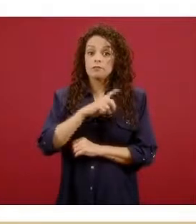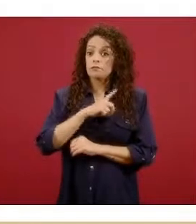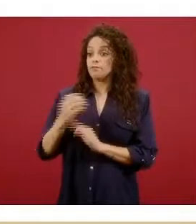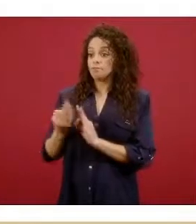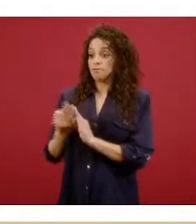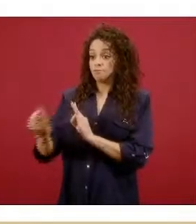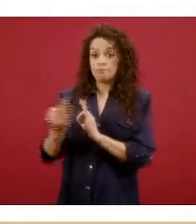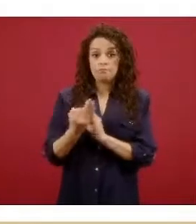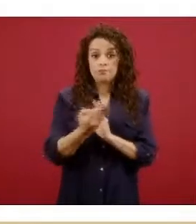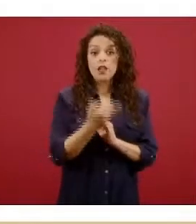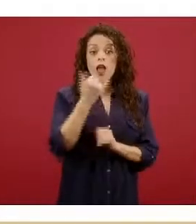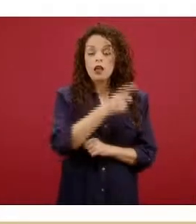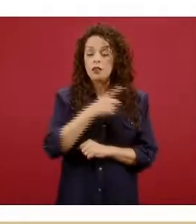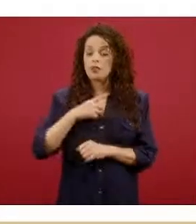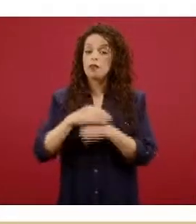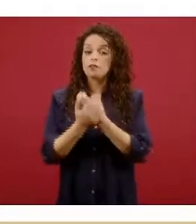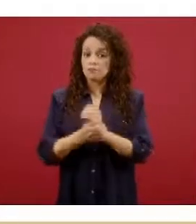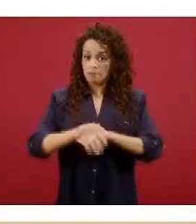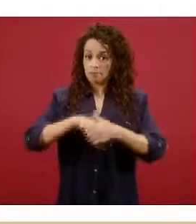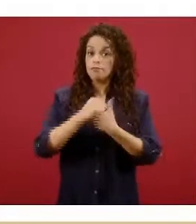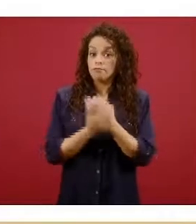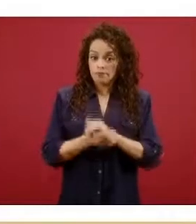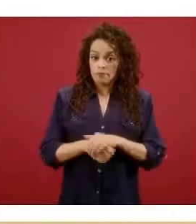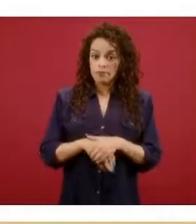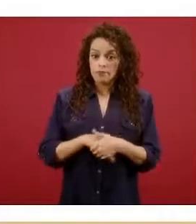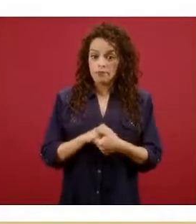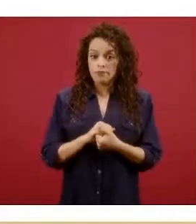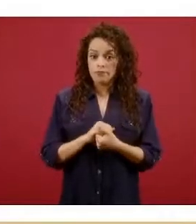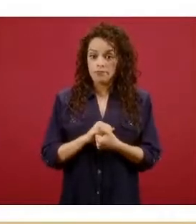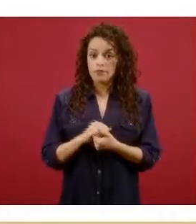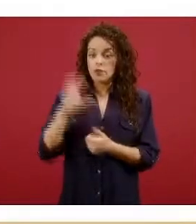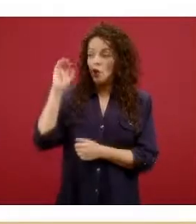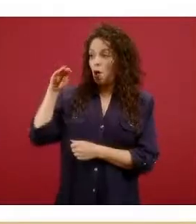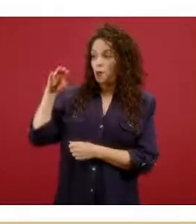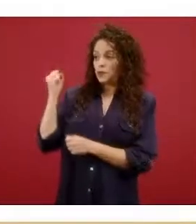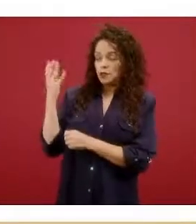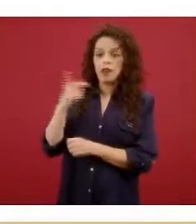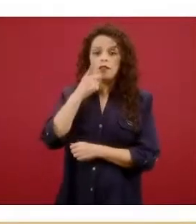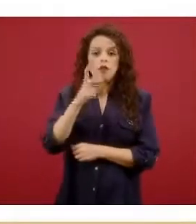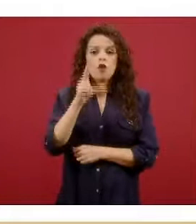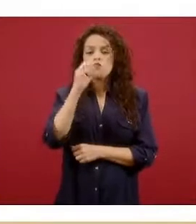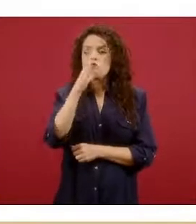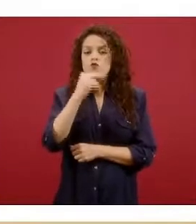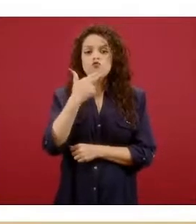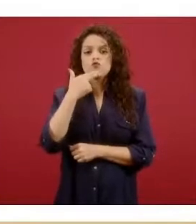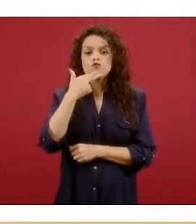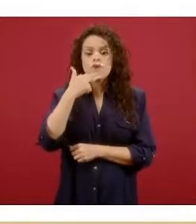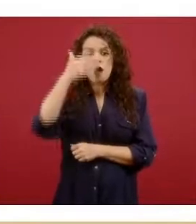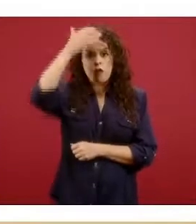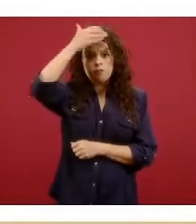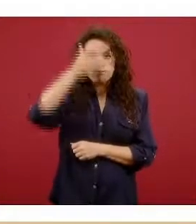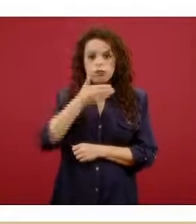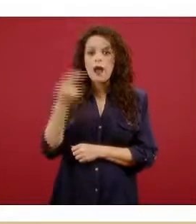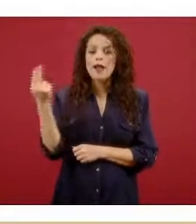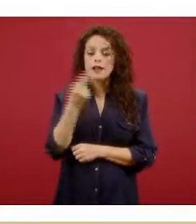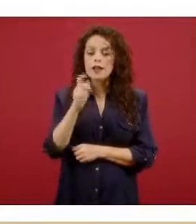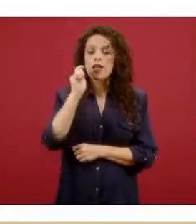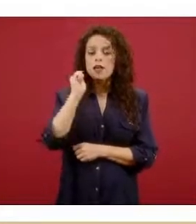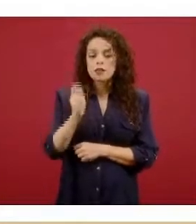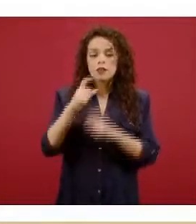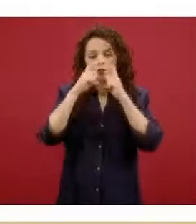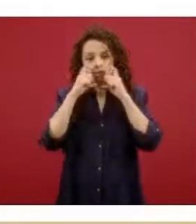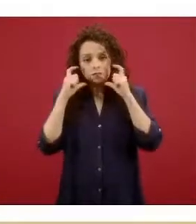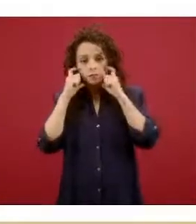y lavado de manos. La OMS. Si no se puede usar máscaras, asegurar distanciamiento físico, lavado de manos